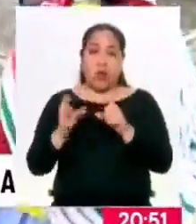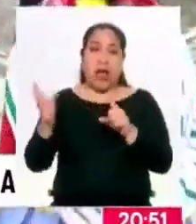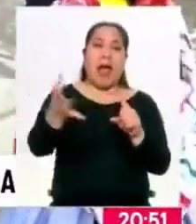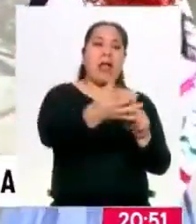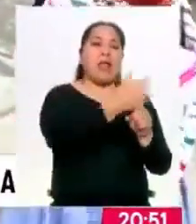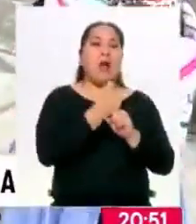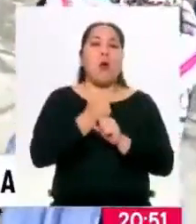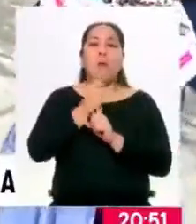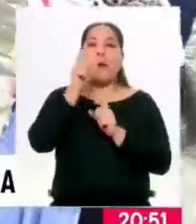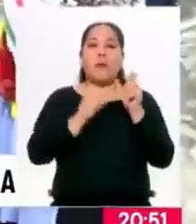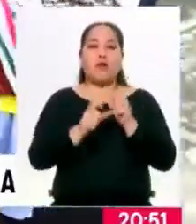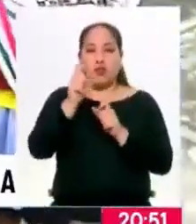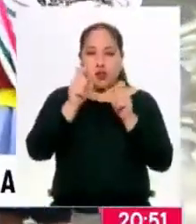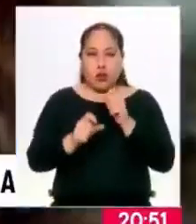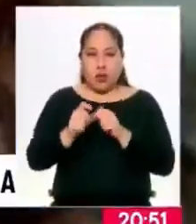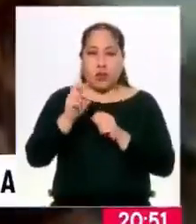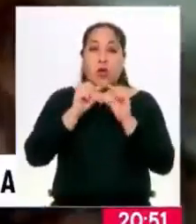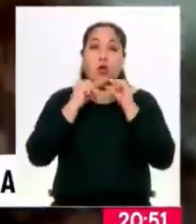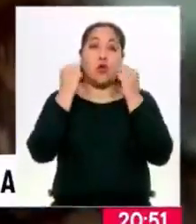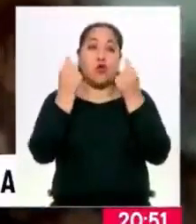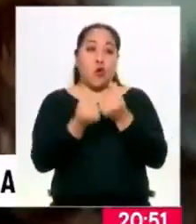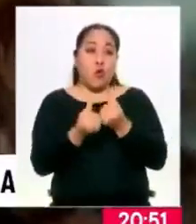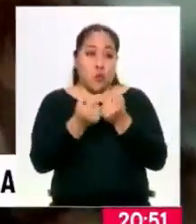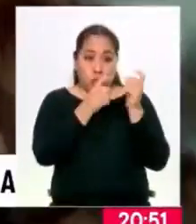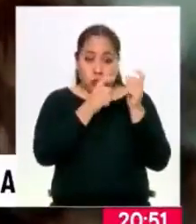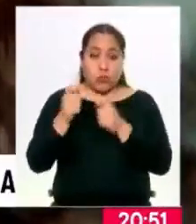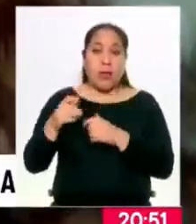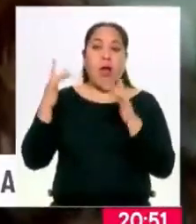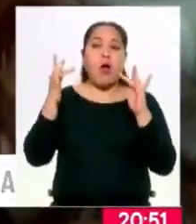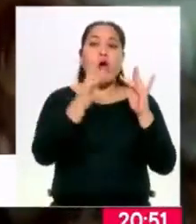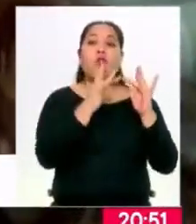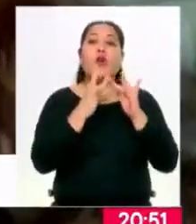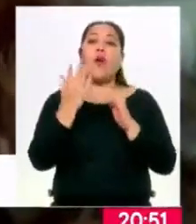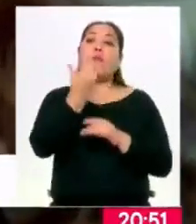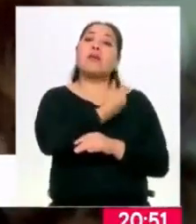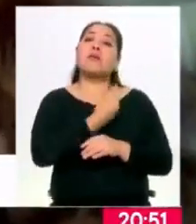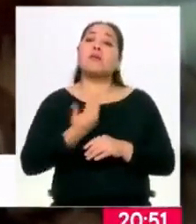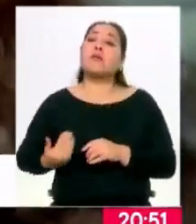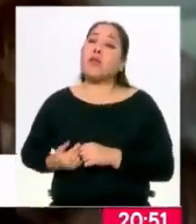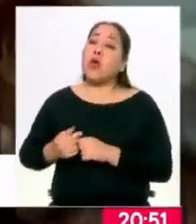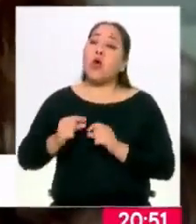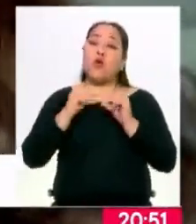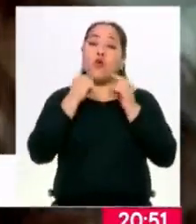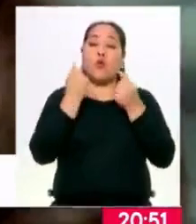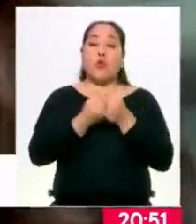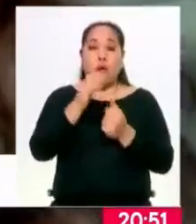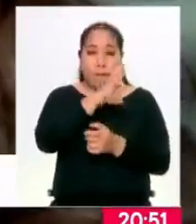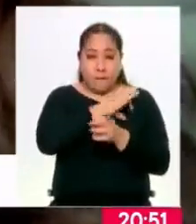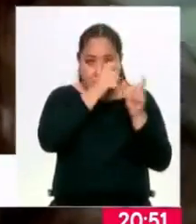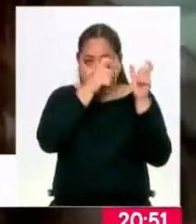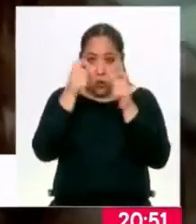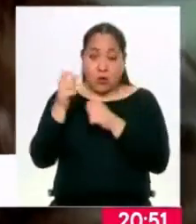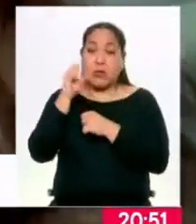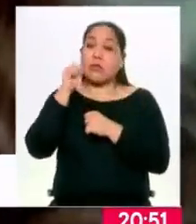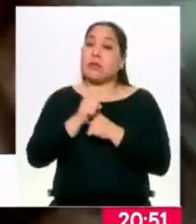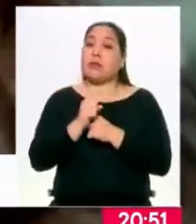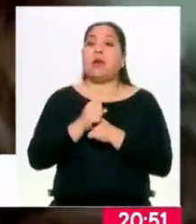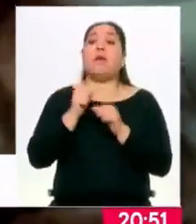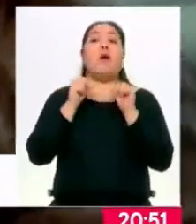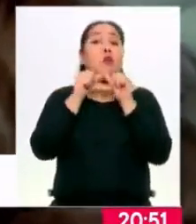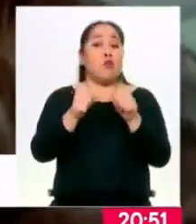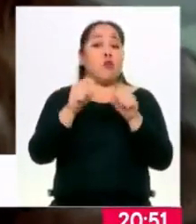ronderos. Hemos tenido contacto con la presidenta de la Junta de Fiscales, quien señala que de oficio van